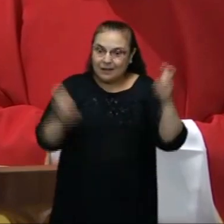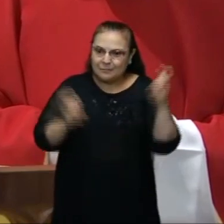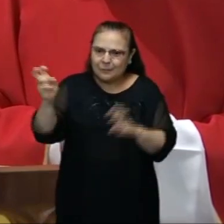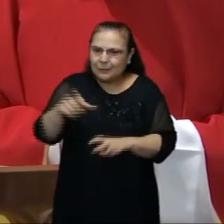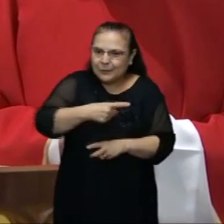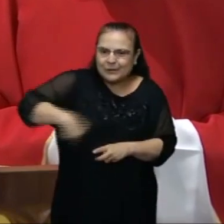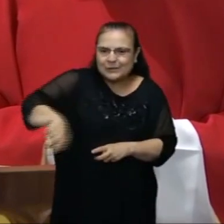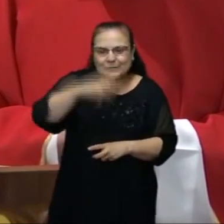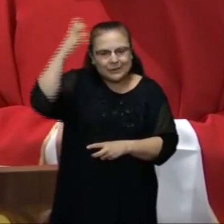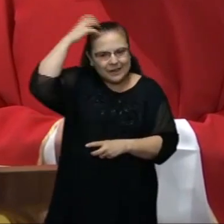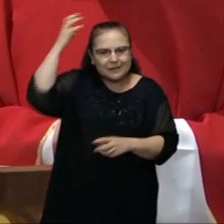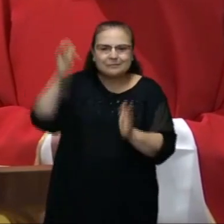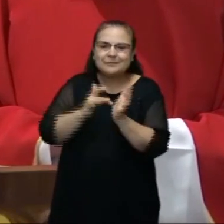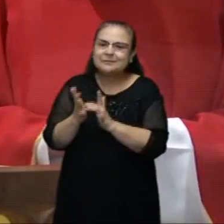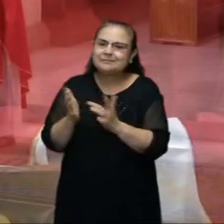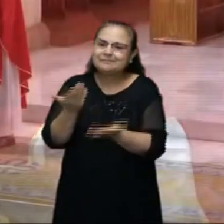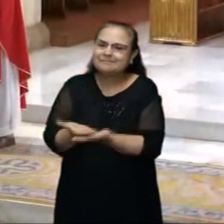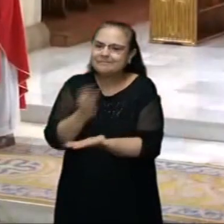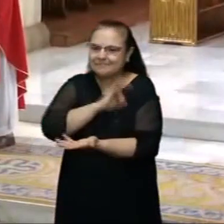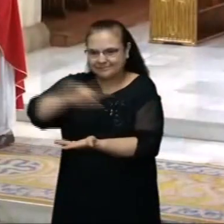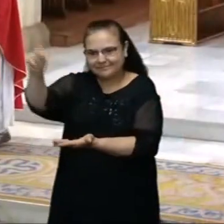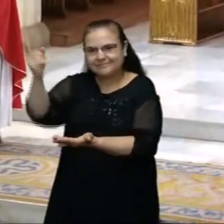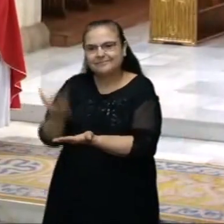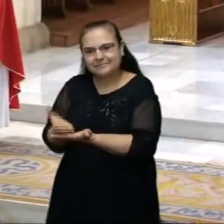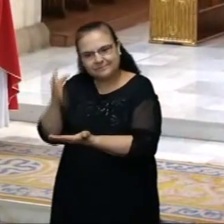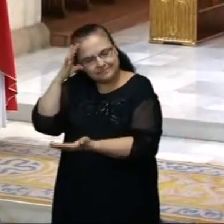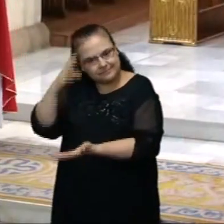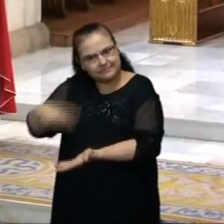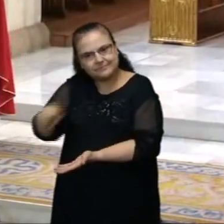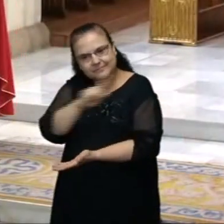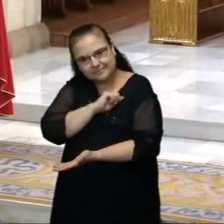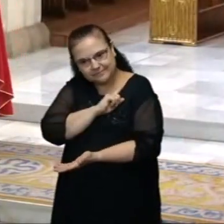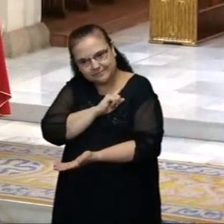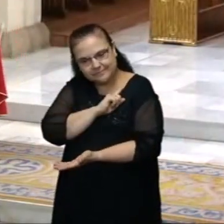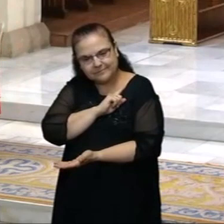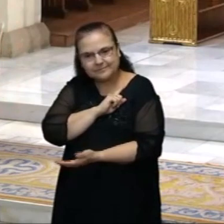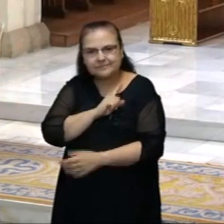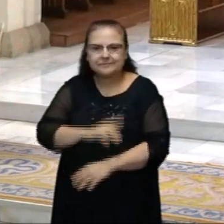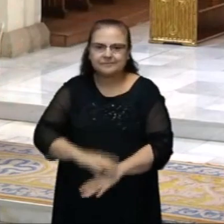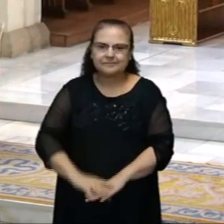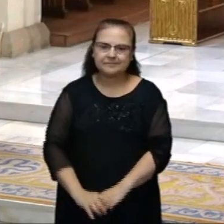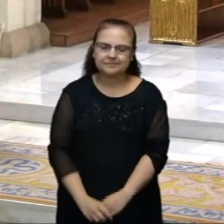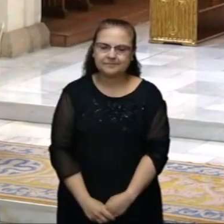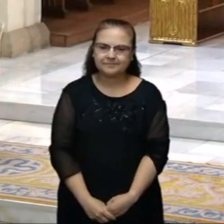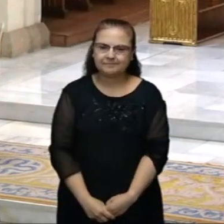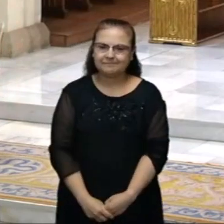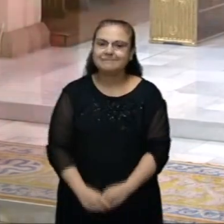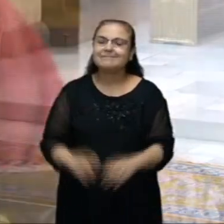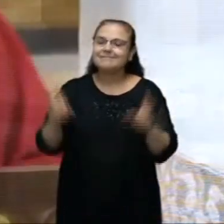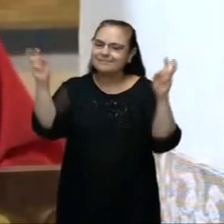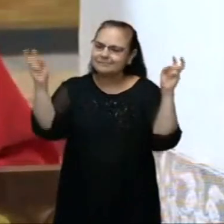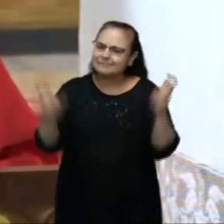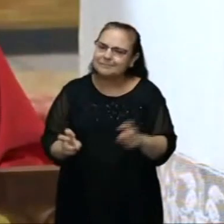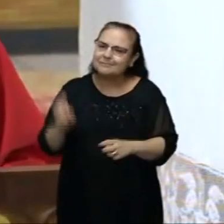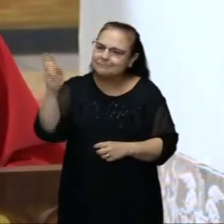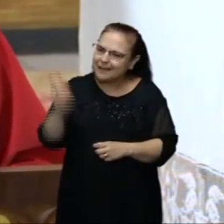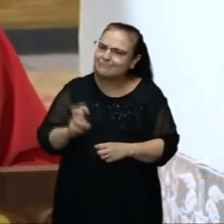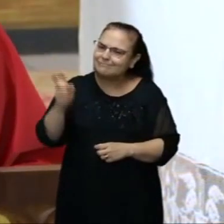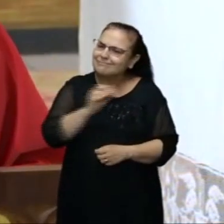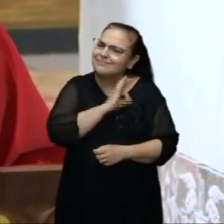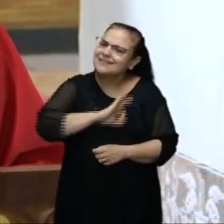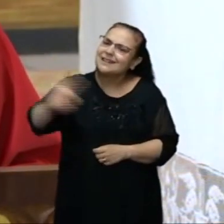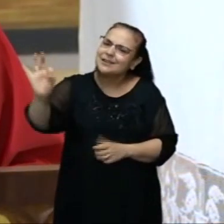el reino de Jesucristo, roguemos al Señor. Te rogamos, óyenos. Ven, Señor